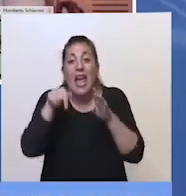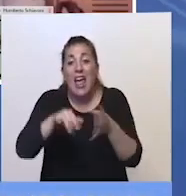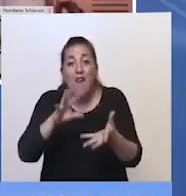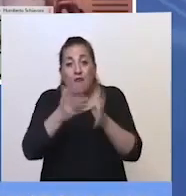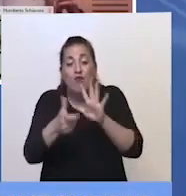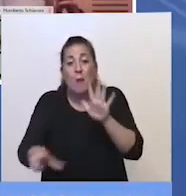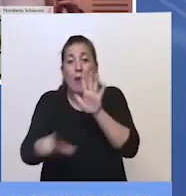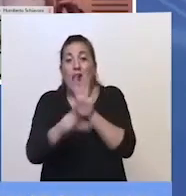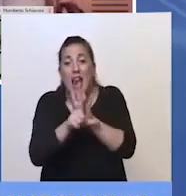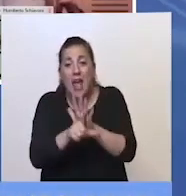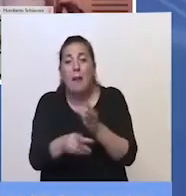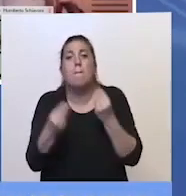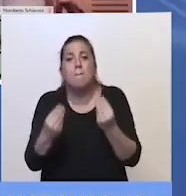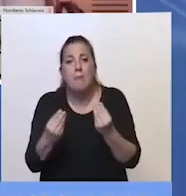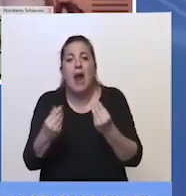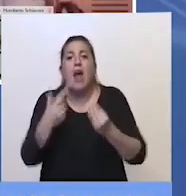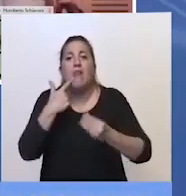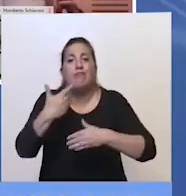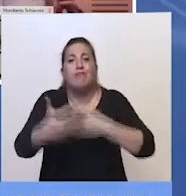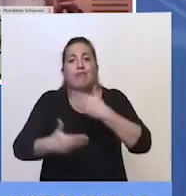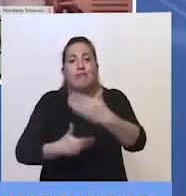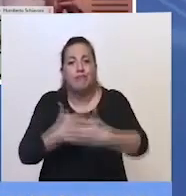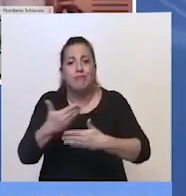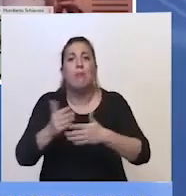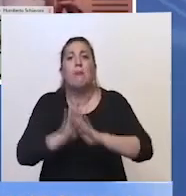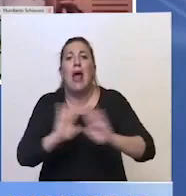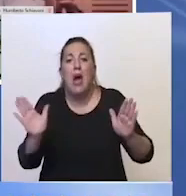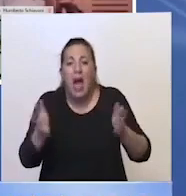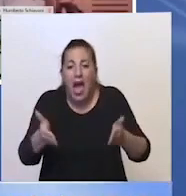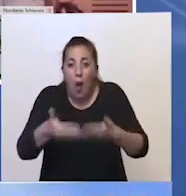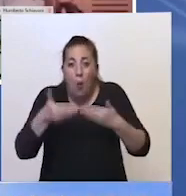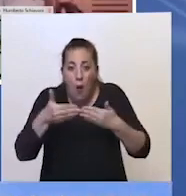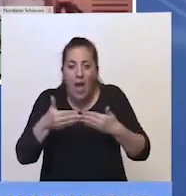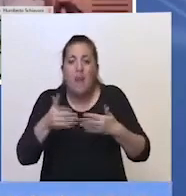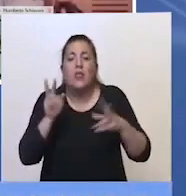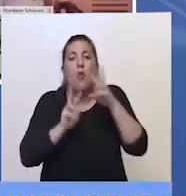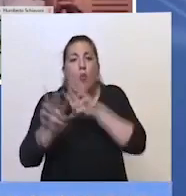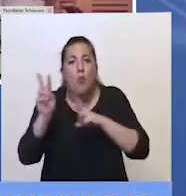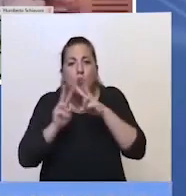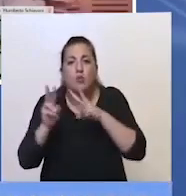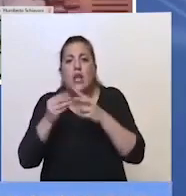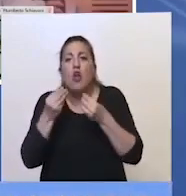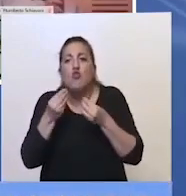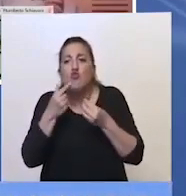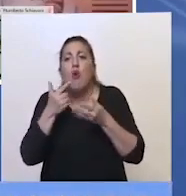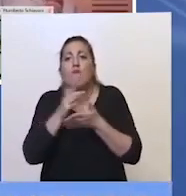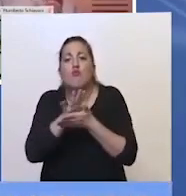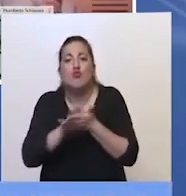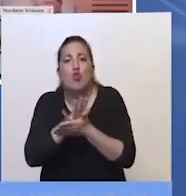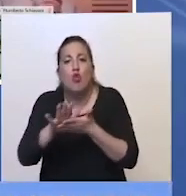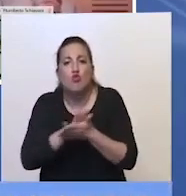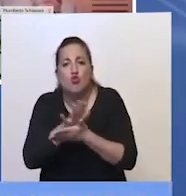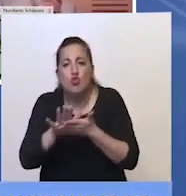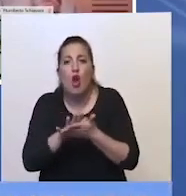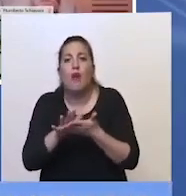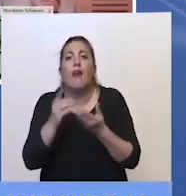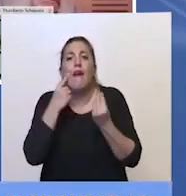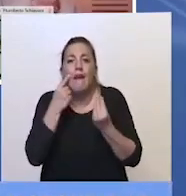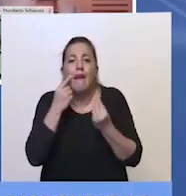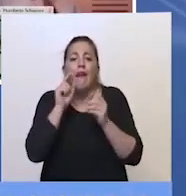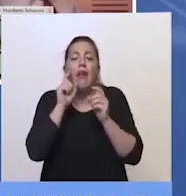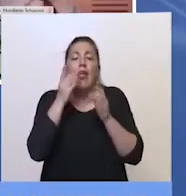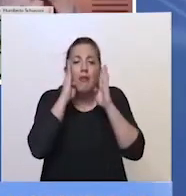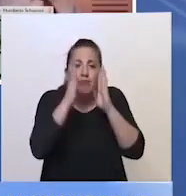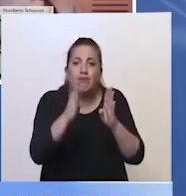ley para la salida inteligente de una cuarentena administrada con fuerte focalización regional.